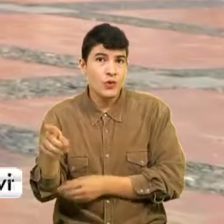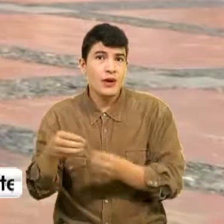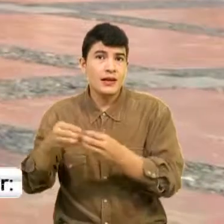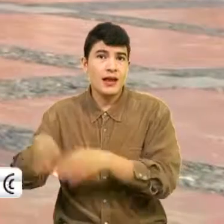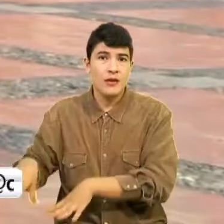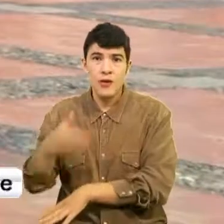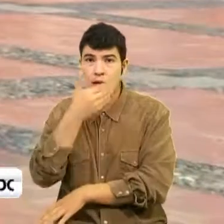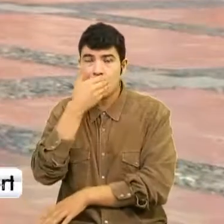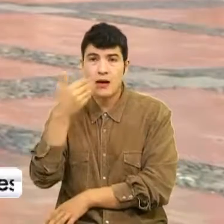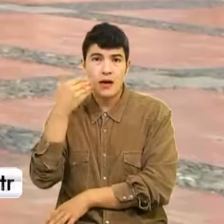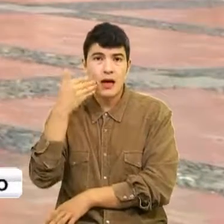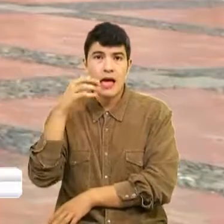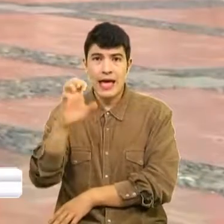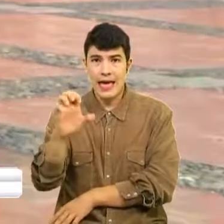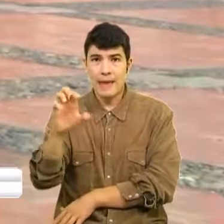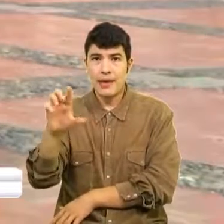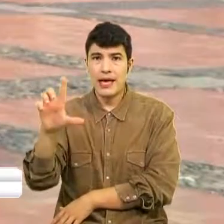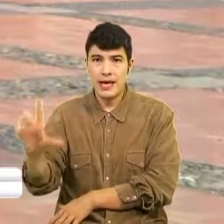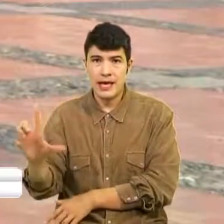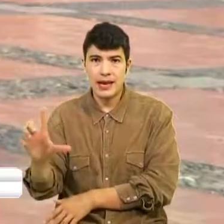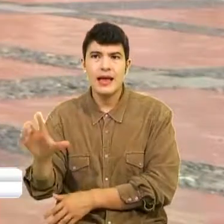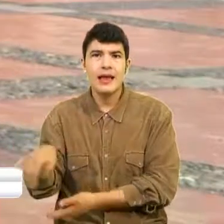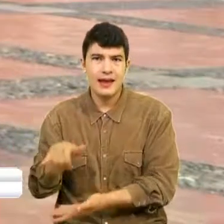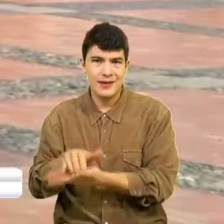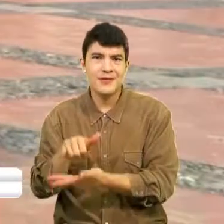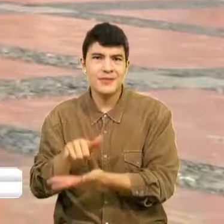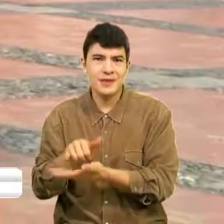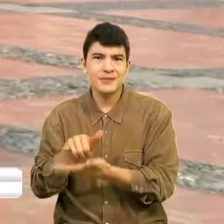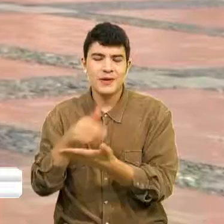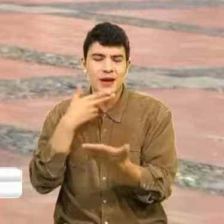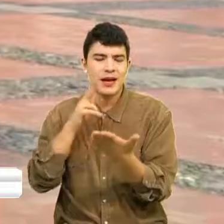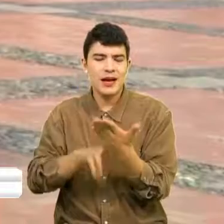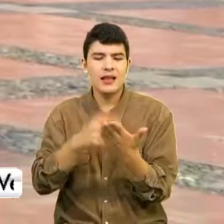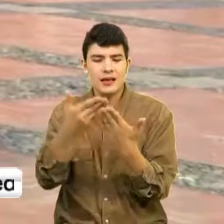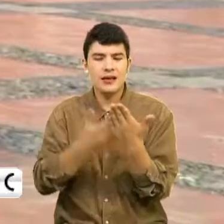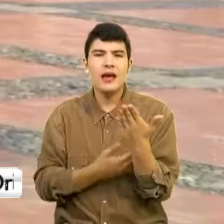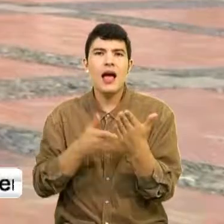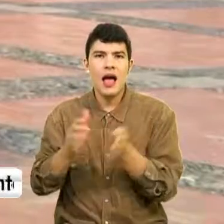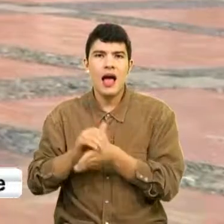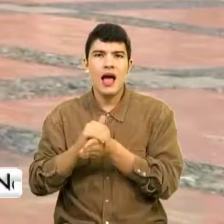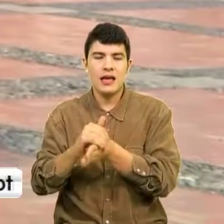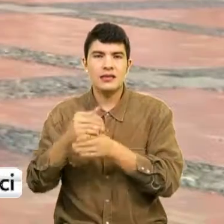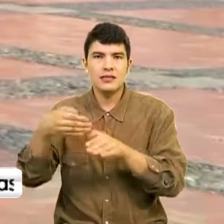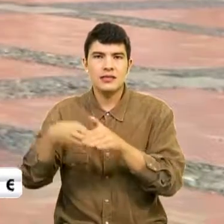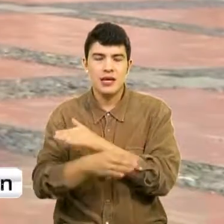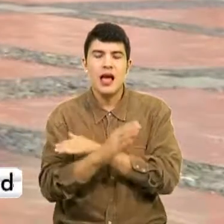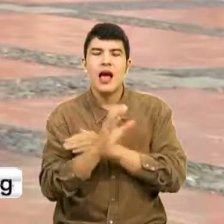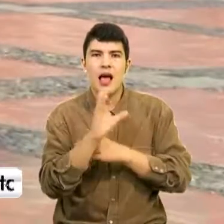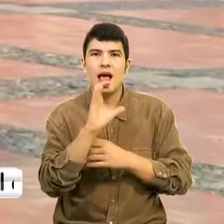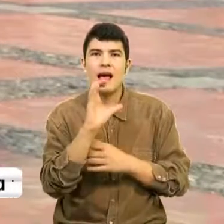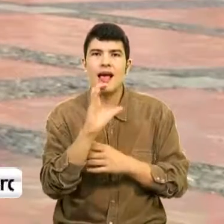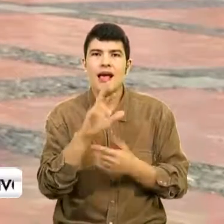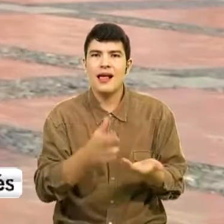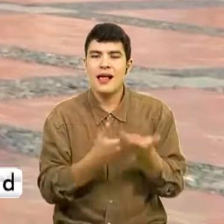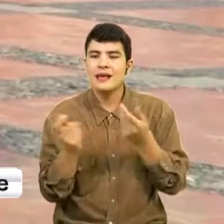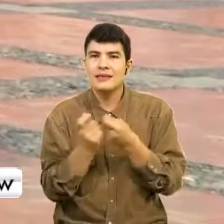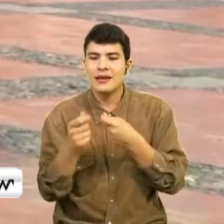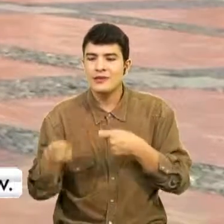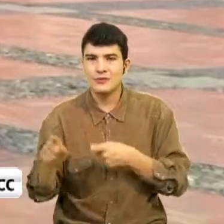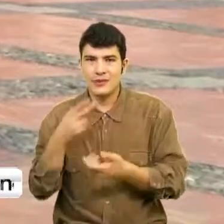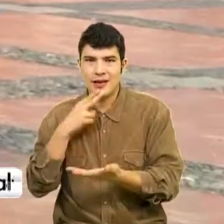del pp l porque así lo reflejaba una carta de la agencia colombiana de reintegración que se encontraba cerca al